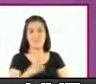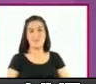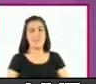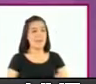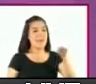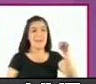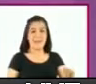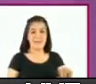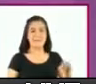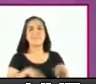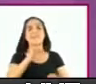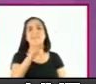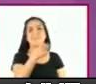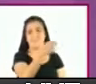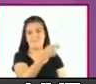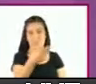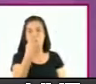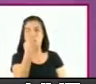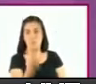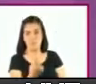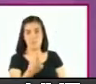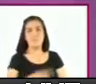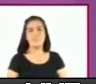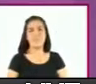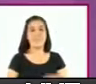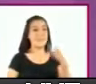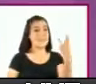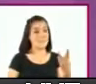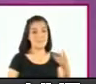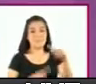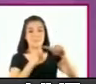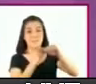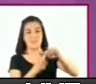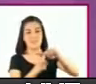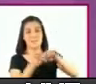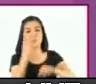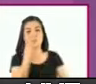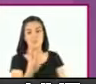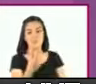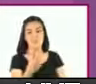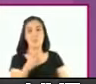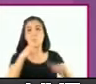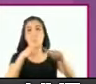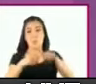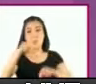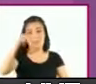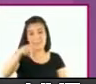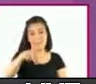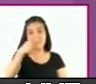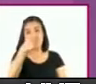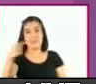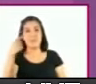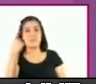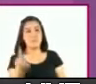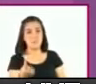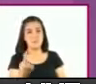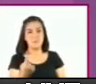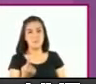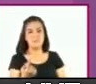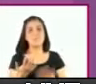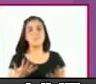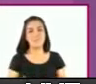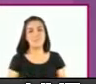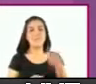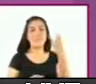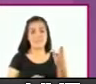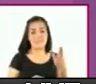n es igual a 1. Entonces, 3 más 2 por n-1 será